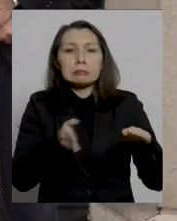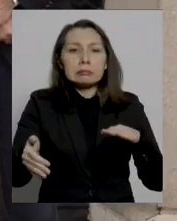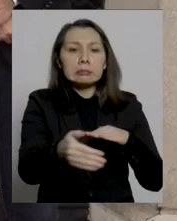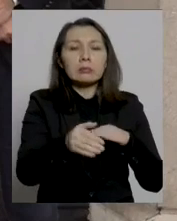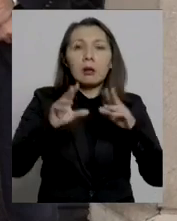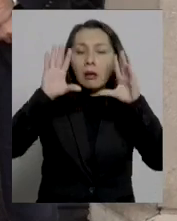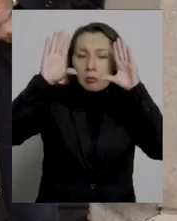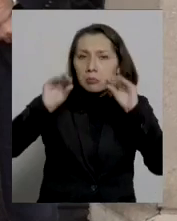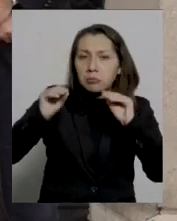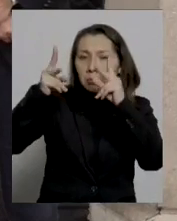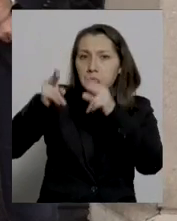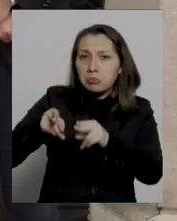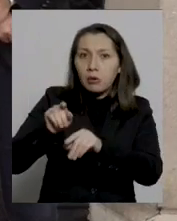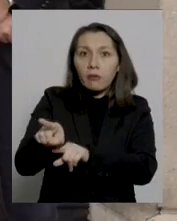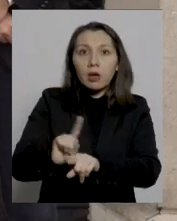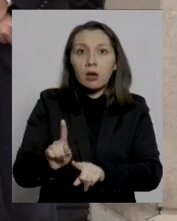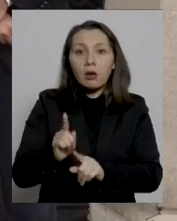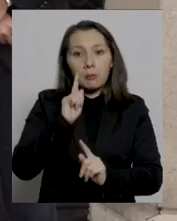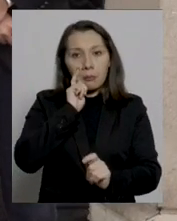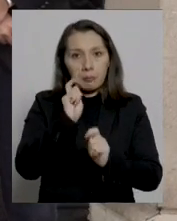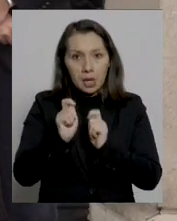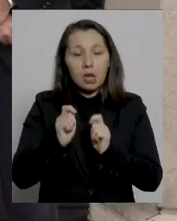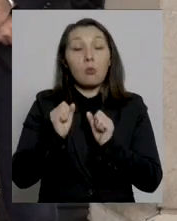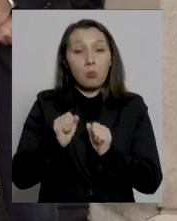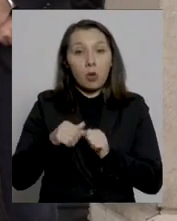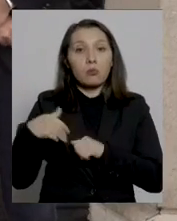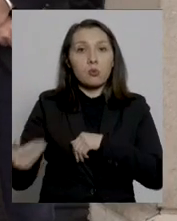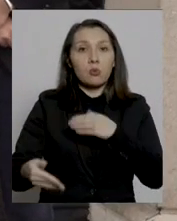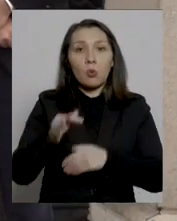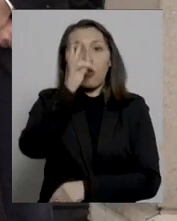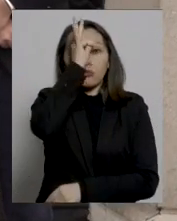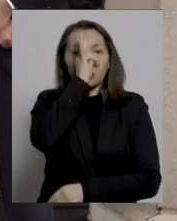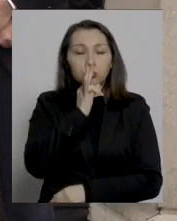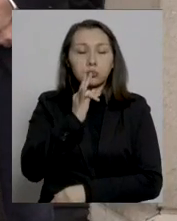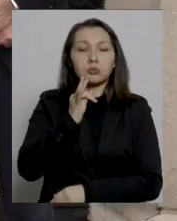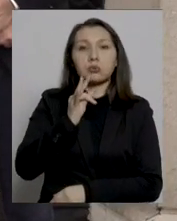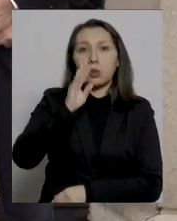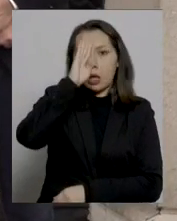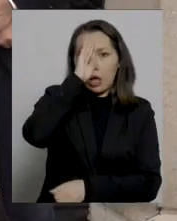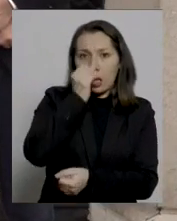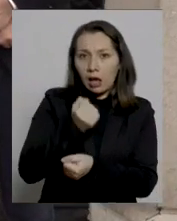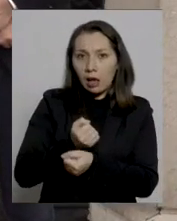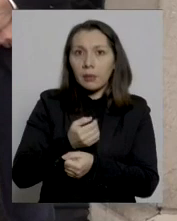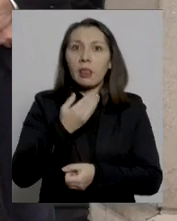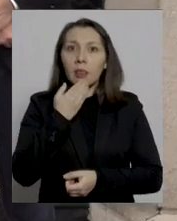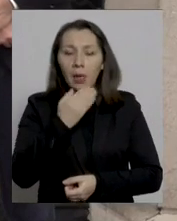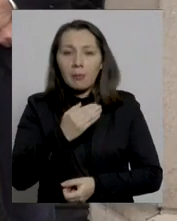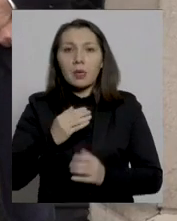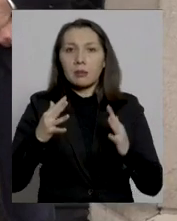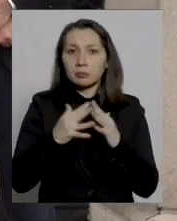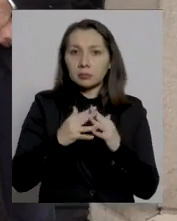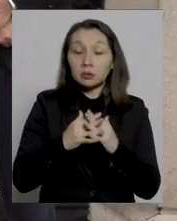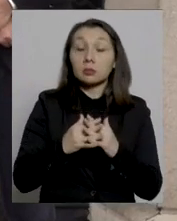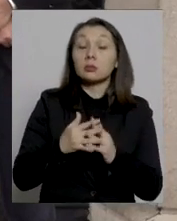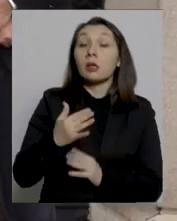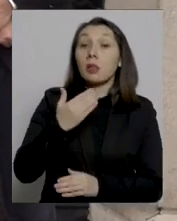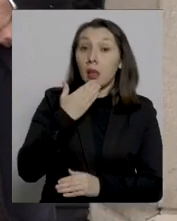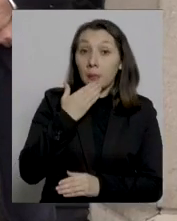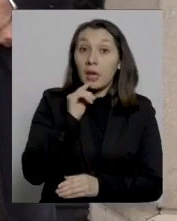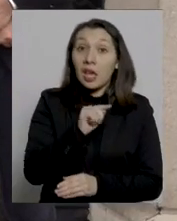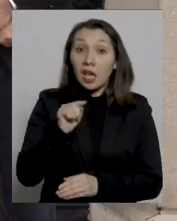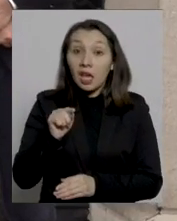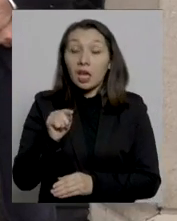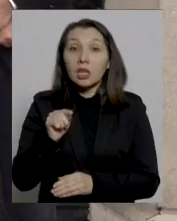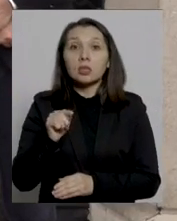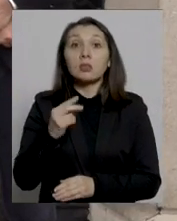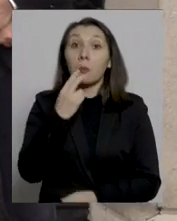queda, poniendo en riesgo la vida del personal policial y de las Fuerzas Armadas. Incluso esto